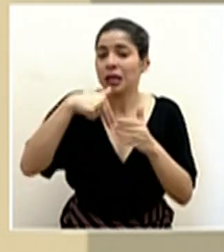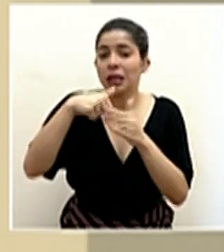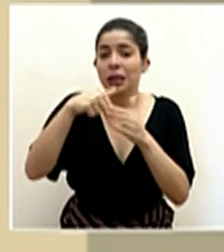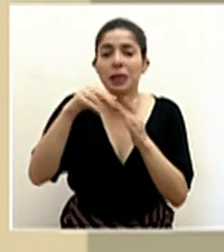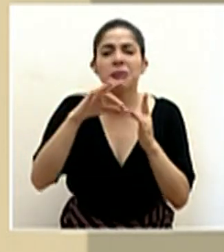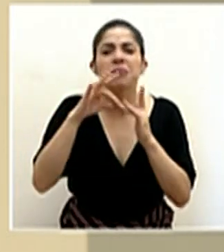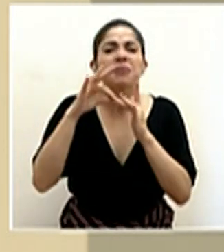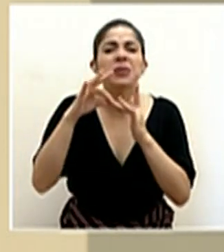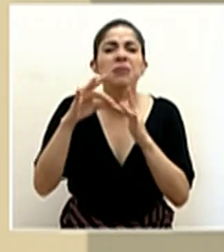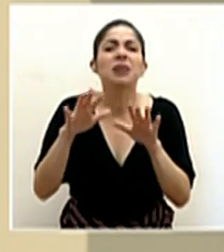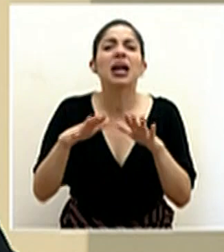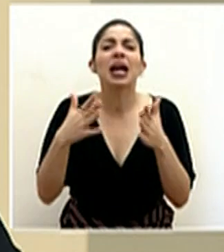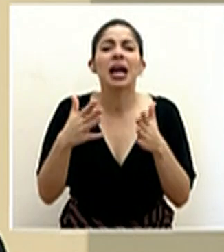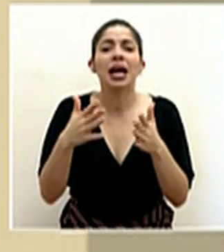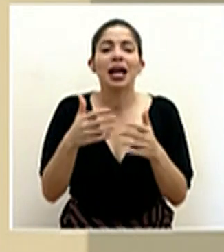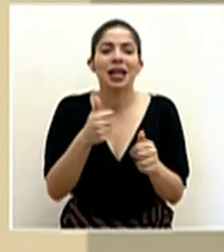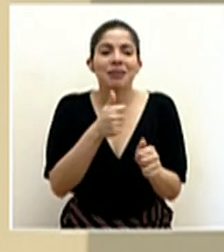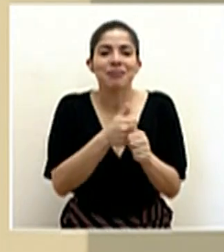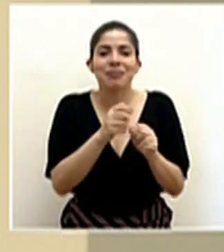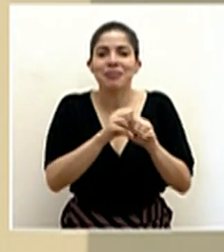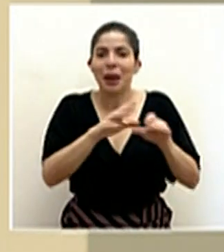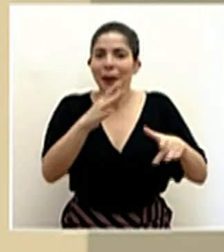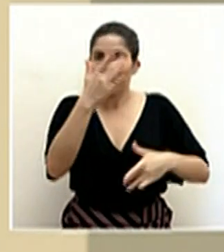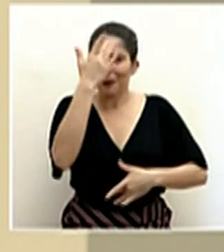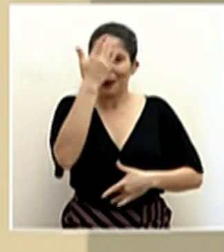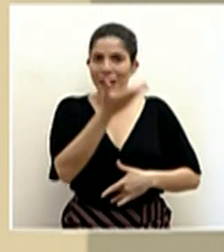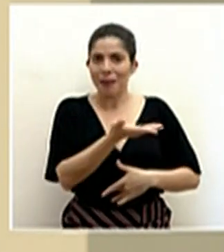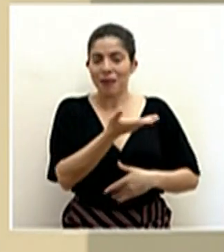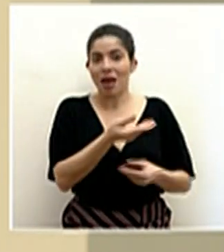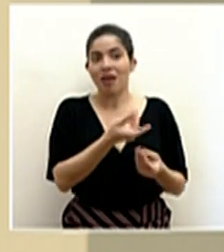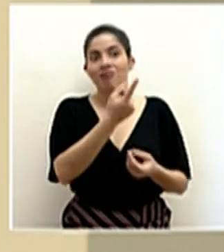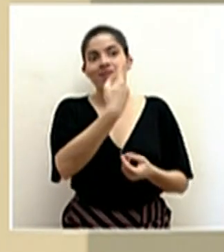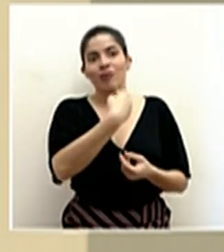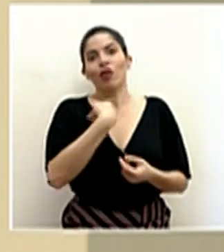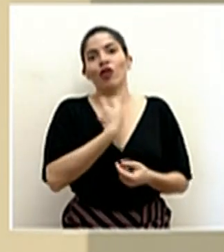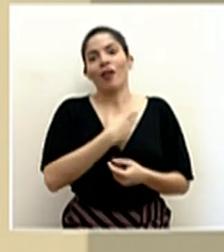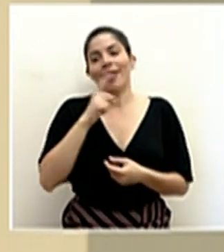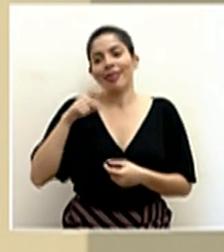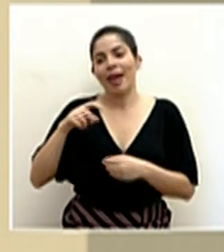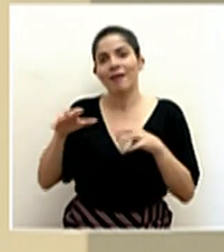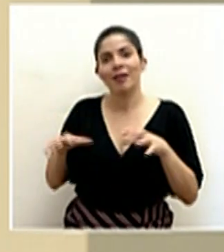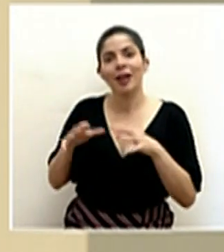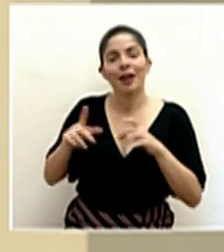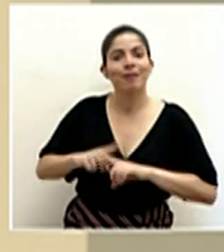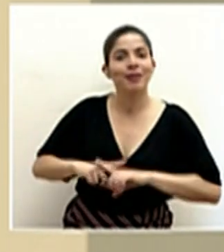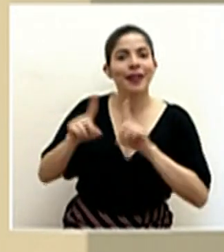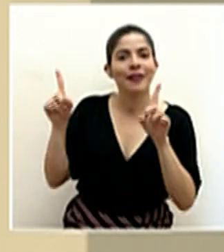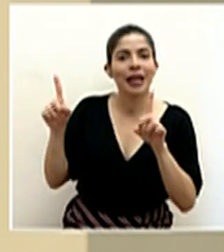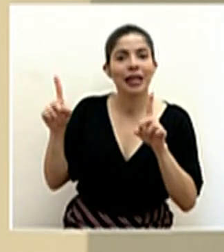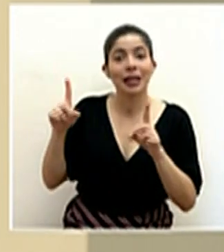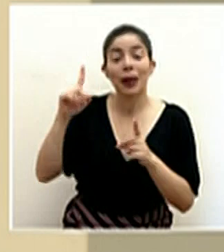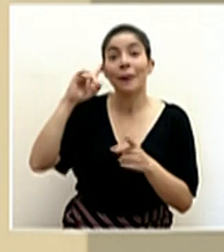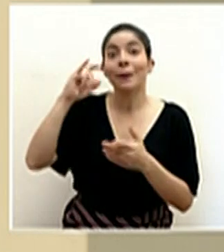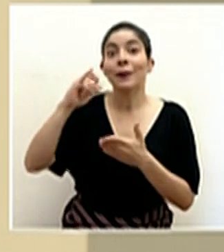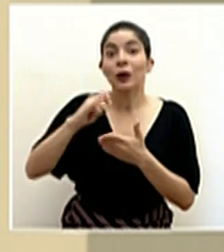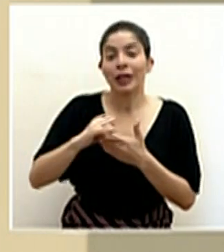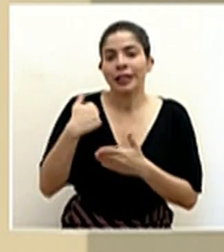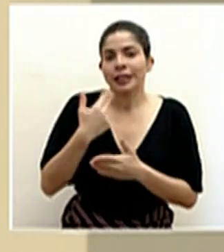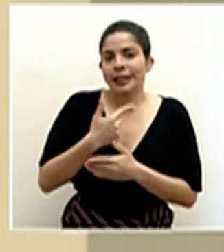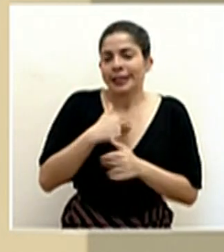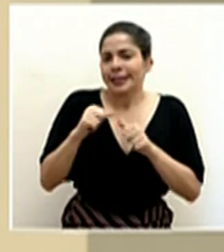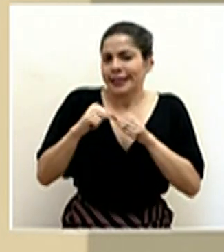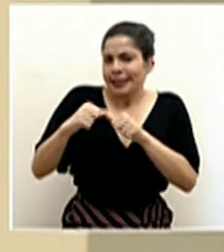mayor es la propia epidemia que nos hace hacer las cosas de manera diferente. Y nosotros por eso seguimos